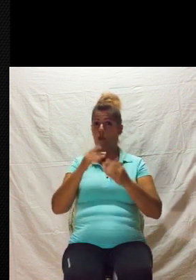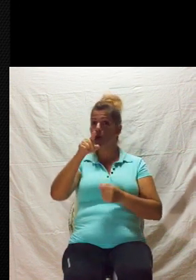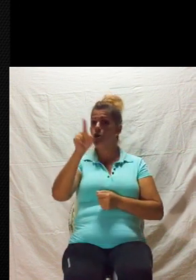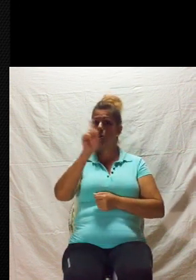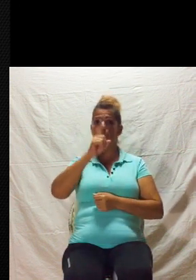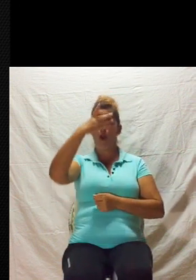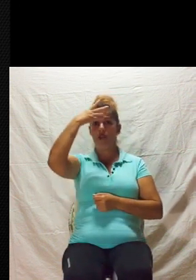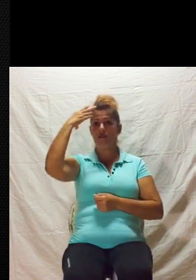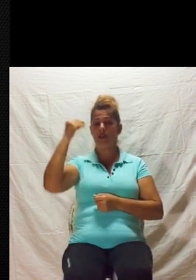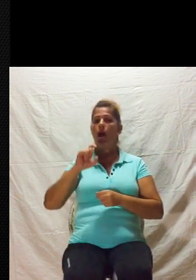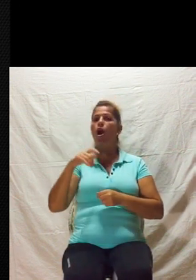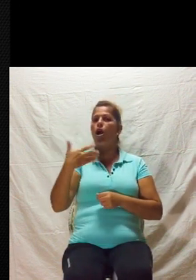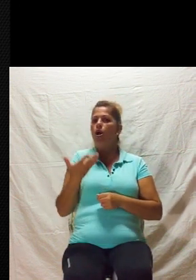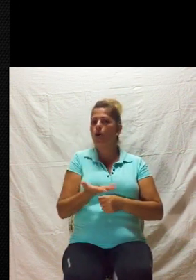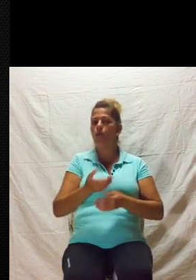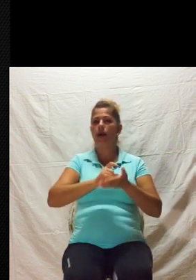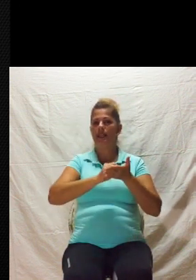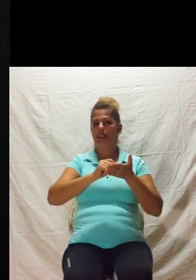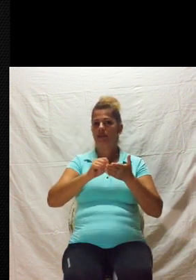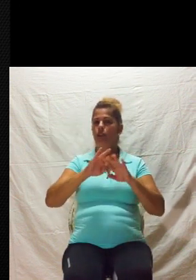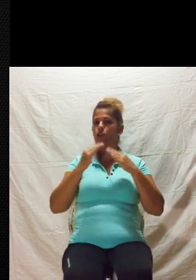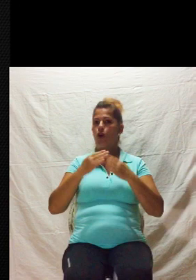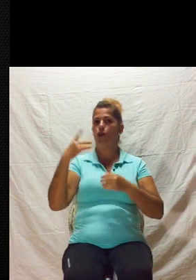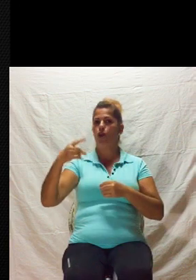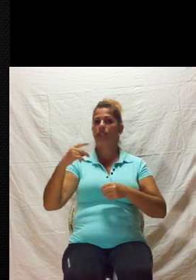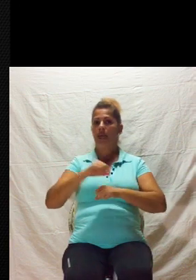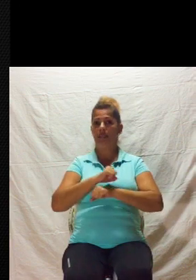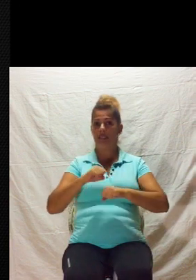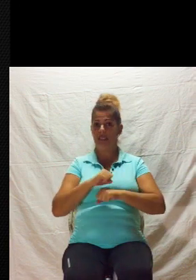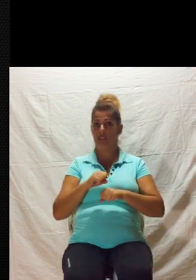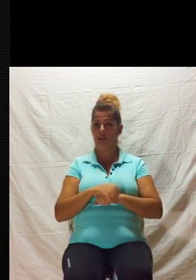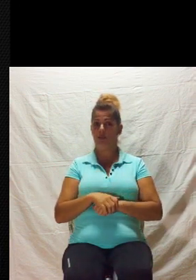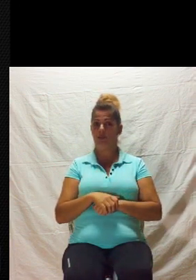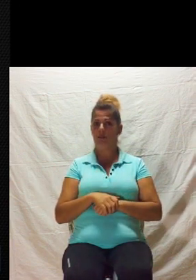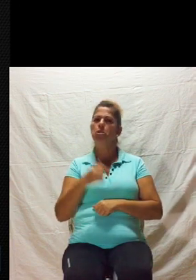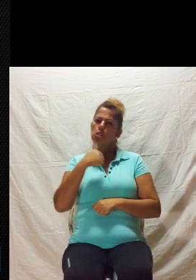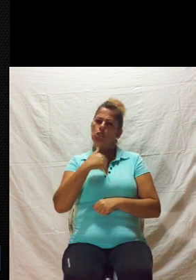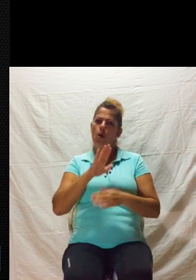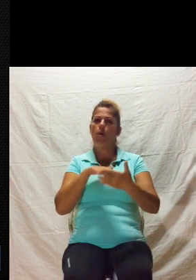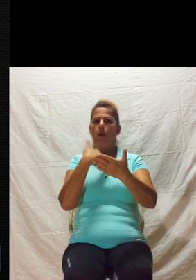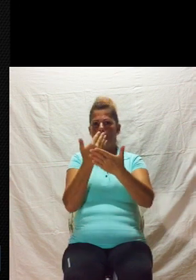sin olvidarte de tomar nota de tus reacciones a los ejercicios.